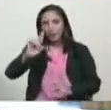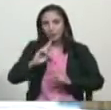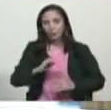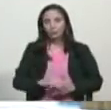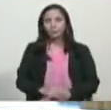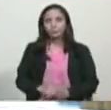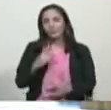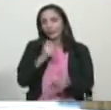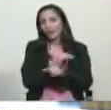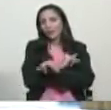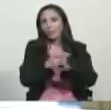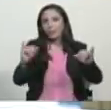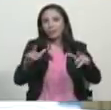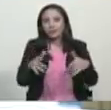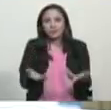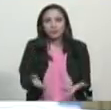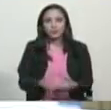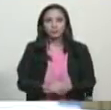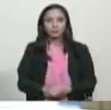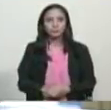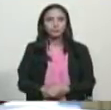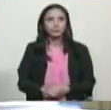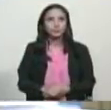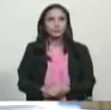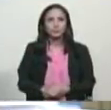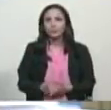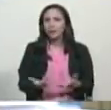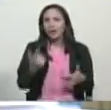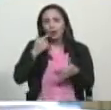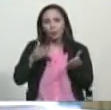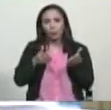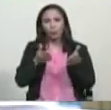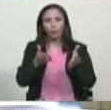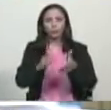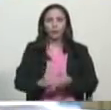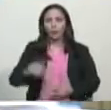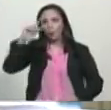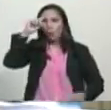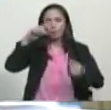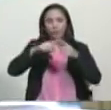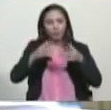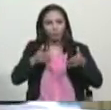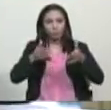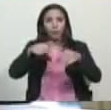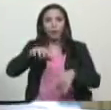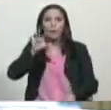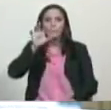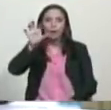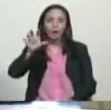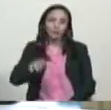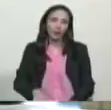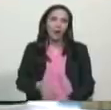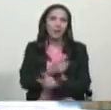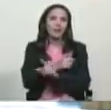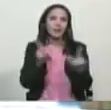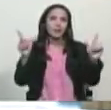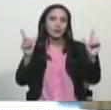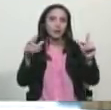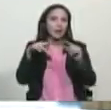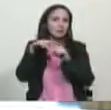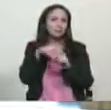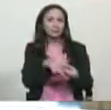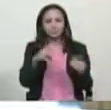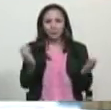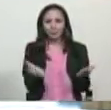de independencia nacional. Nuestro rumbo, el rumbo de una patria que jamás se rendirá al imperio